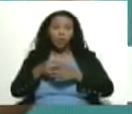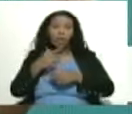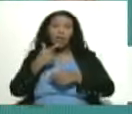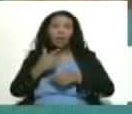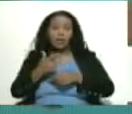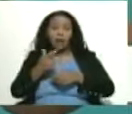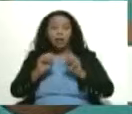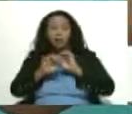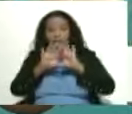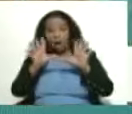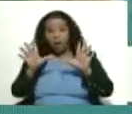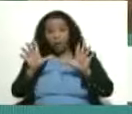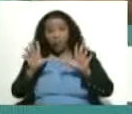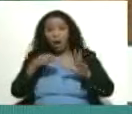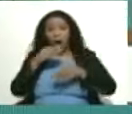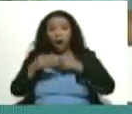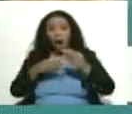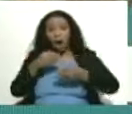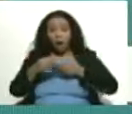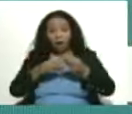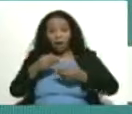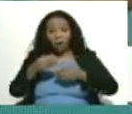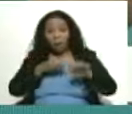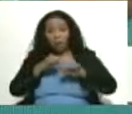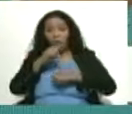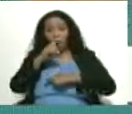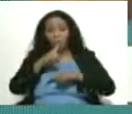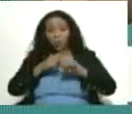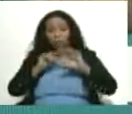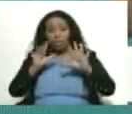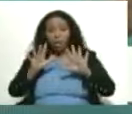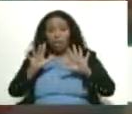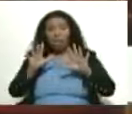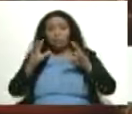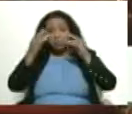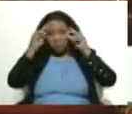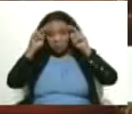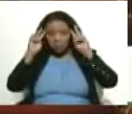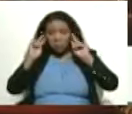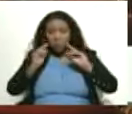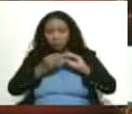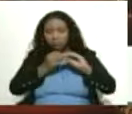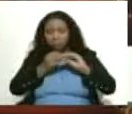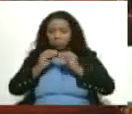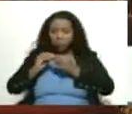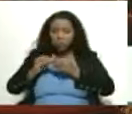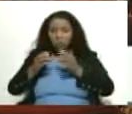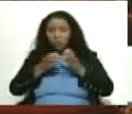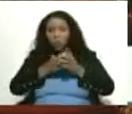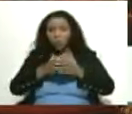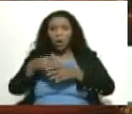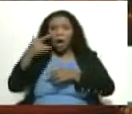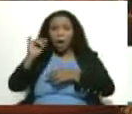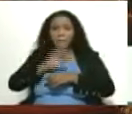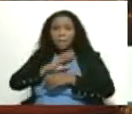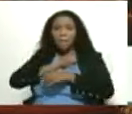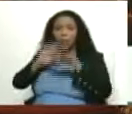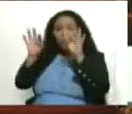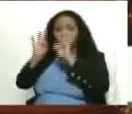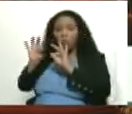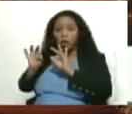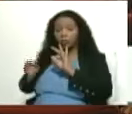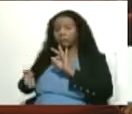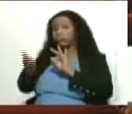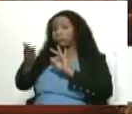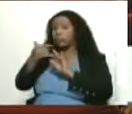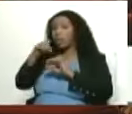sus estructuras, afinen su maquinaria, su 1x10, sus listados, sus grupos, cada organización tiene su propia forma, y es